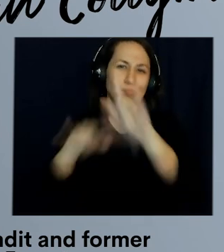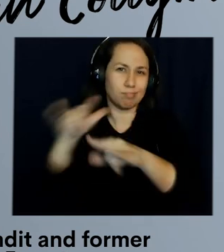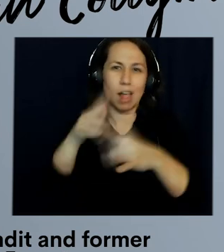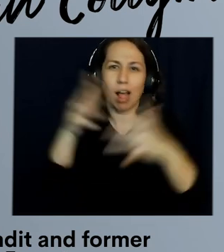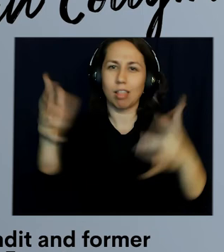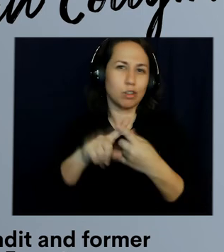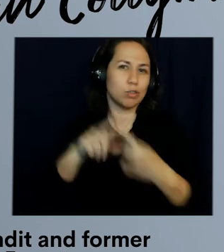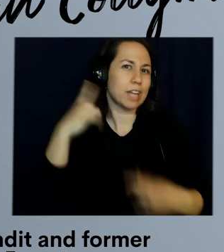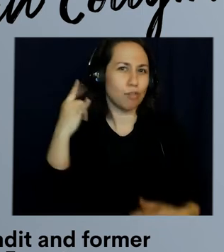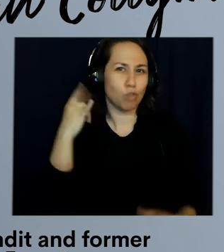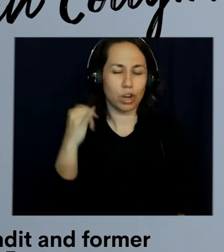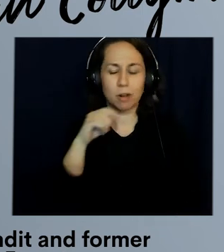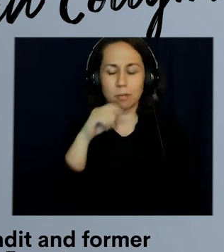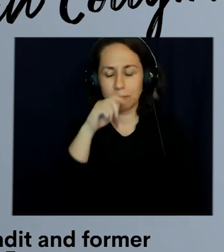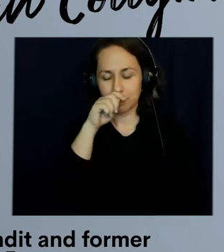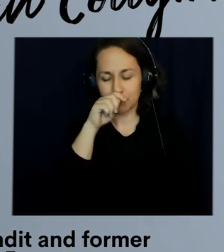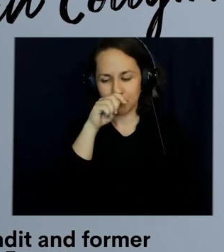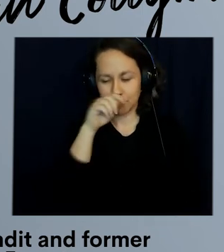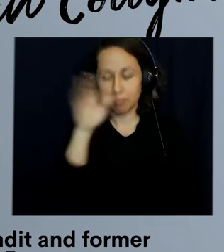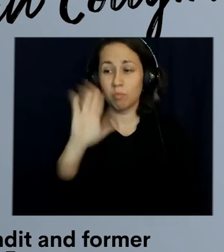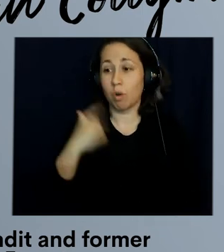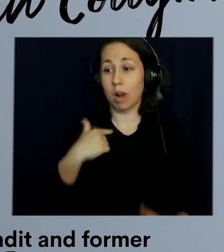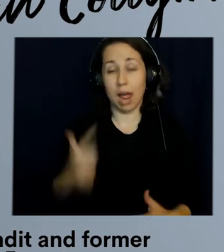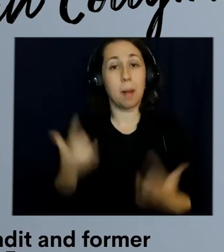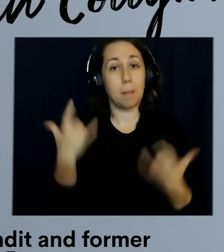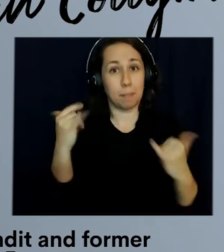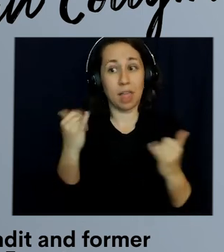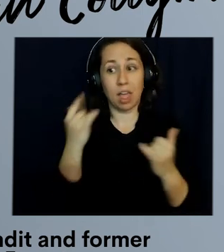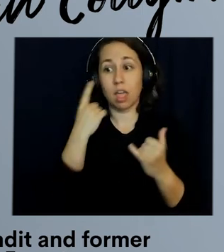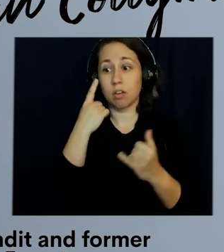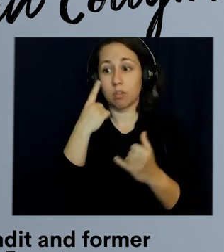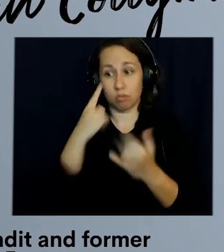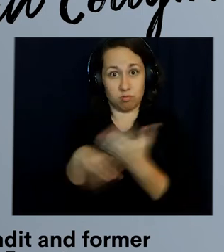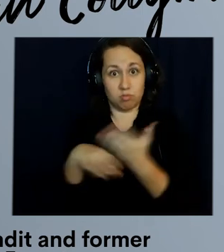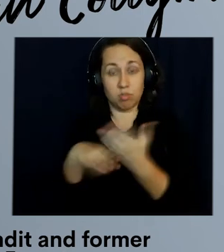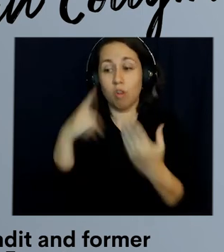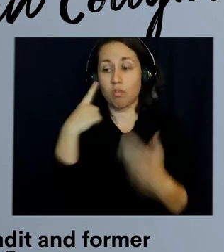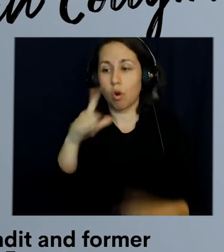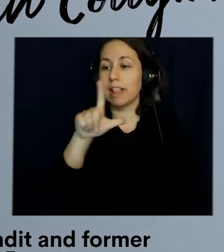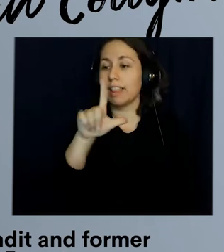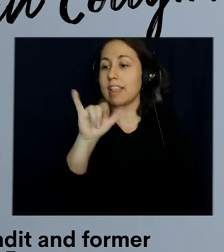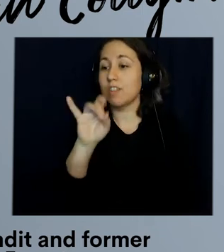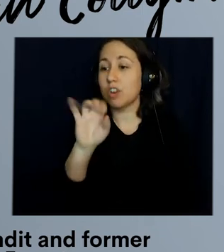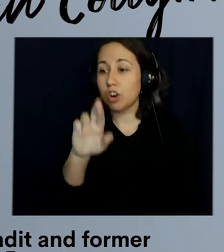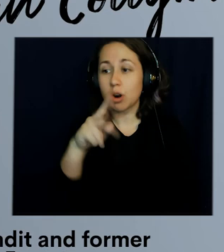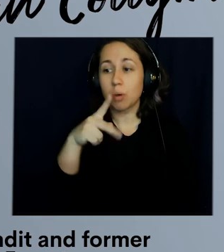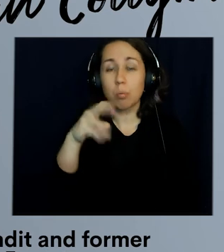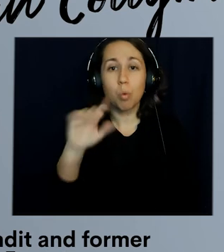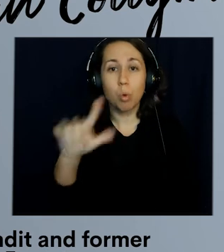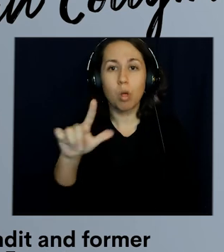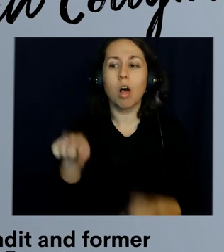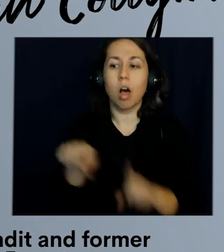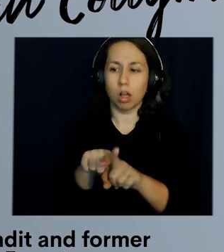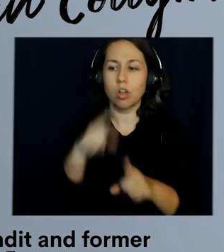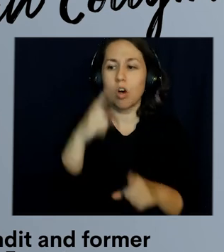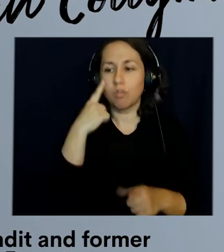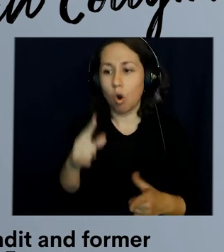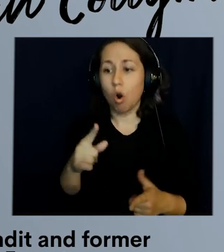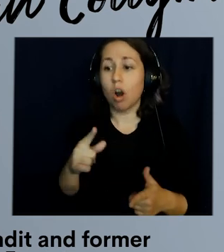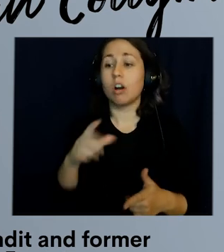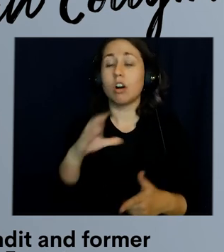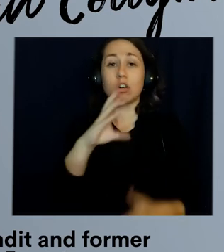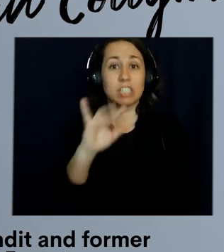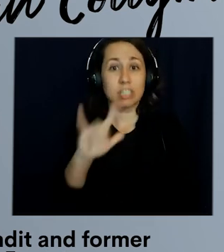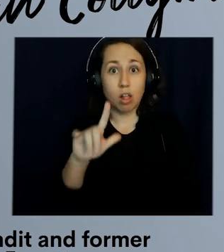California muchas veces, Florida, Nueva York, Costa Este. Ahorita está en medio, pero uno de estos días tiene que